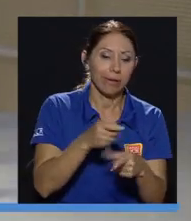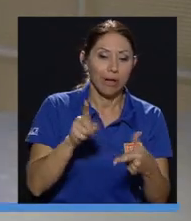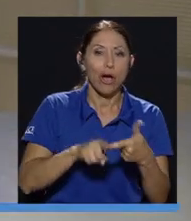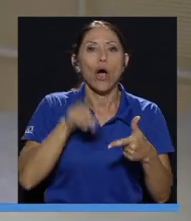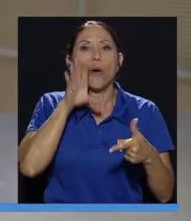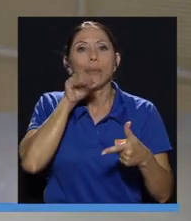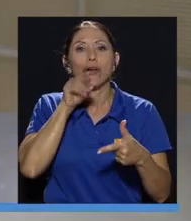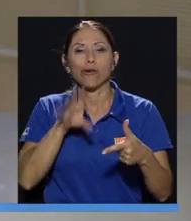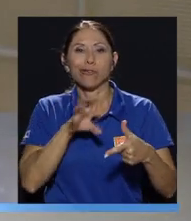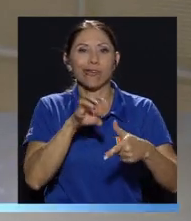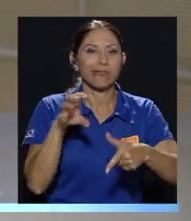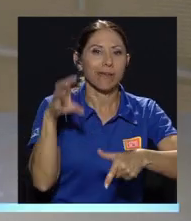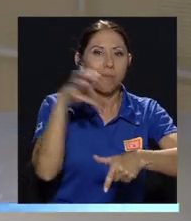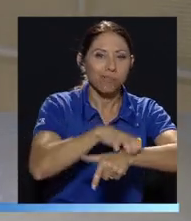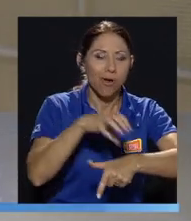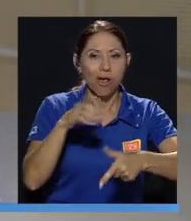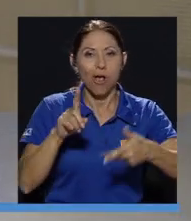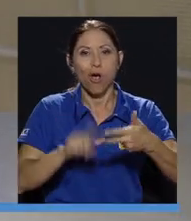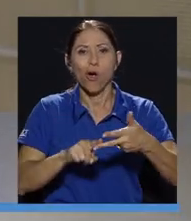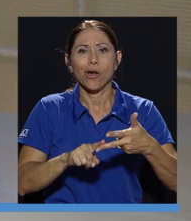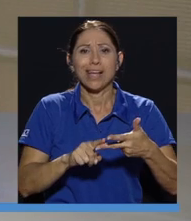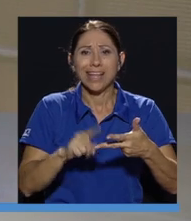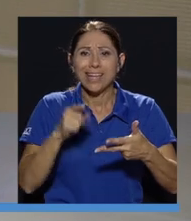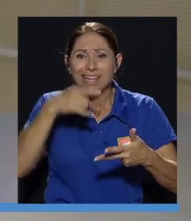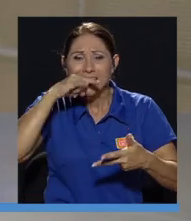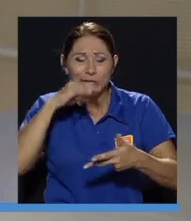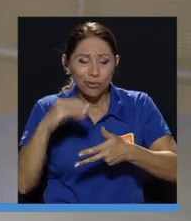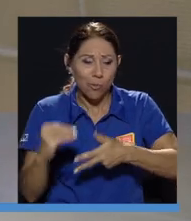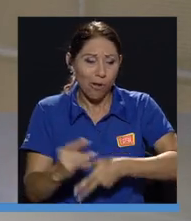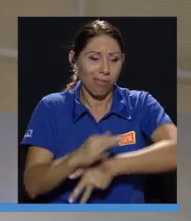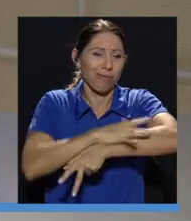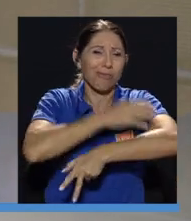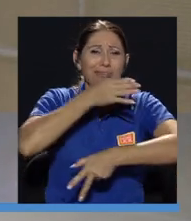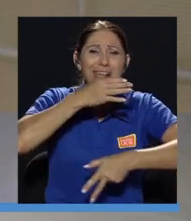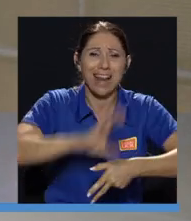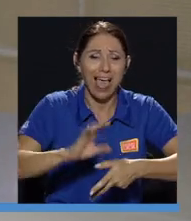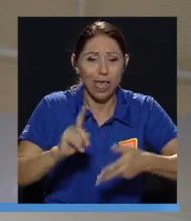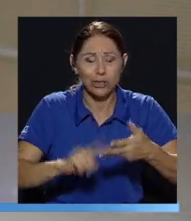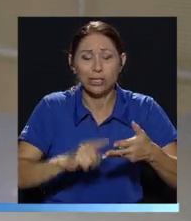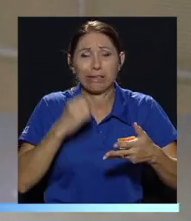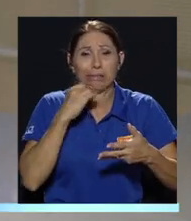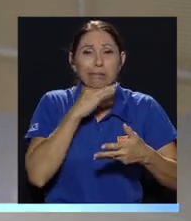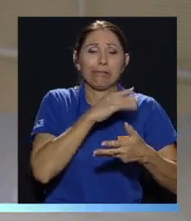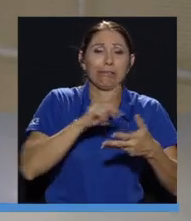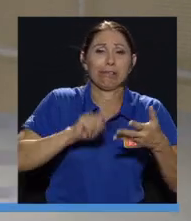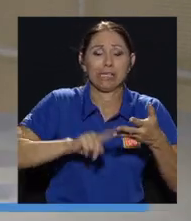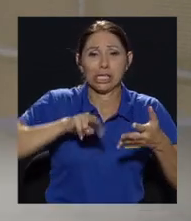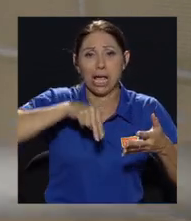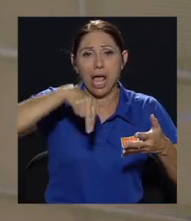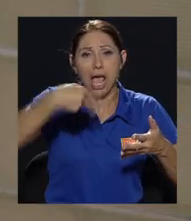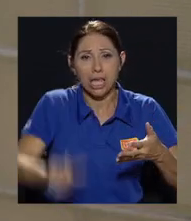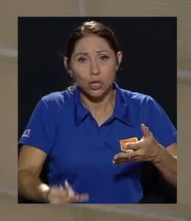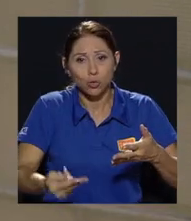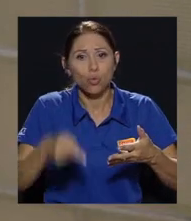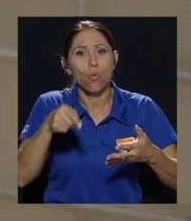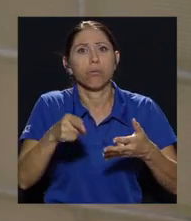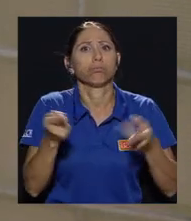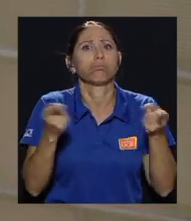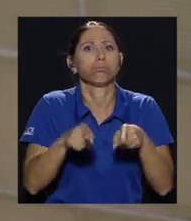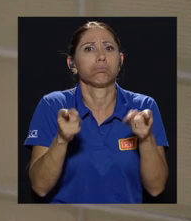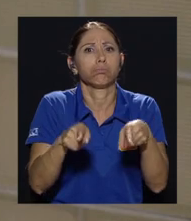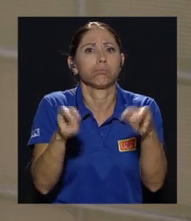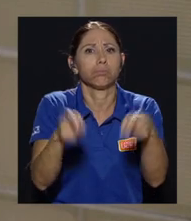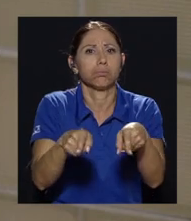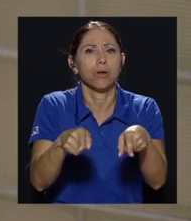perro, niños quemados, niños intoxicados, caídas, es un fenómeno en ascenso y que se debe a que los padres